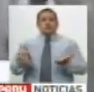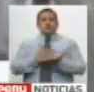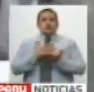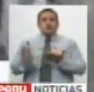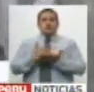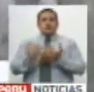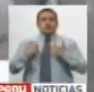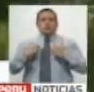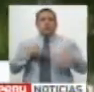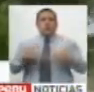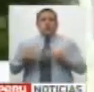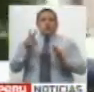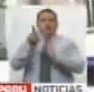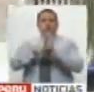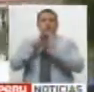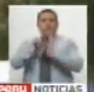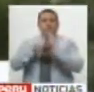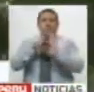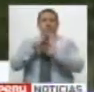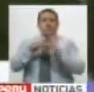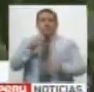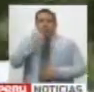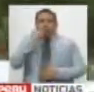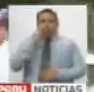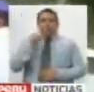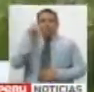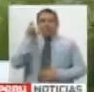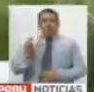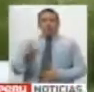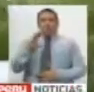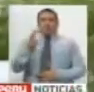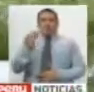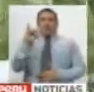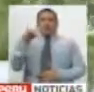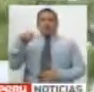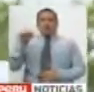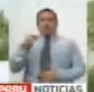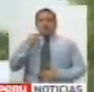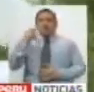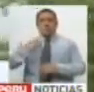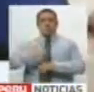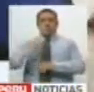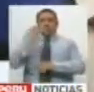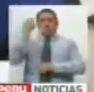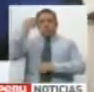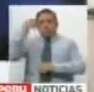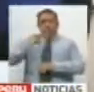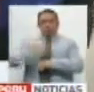yo no hago videos. César Acuña se encuentra en Piura en el segundo día de visita por